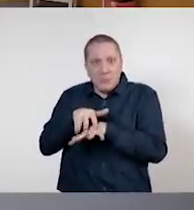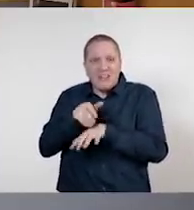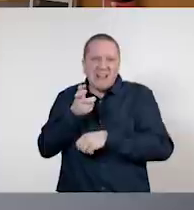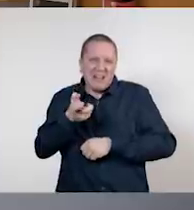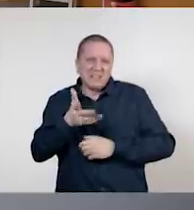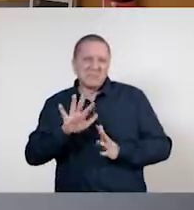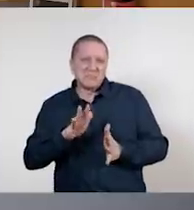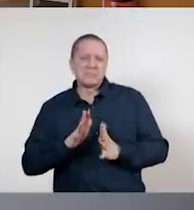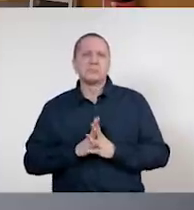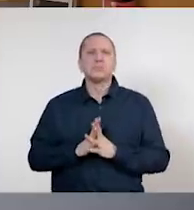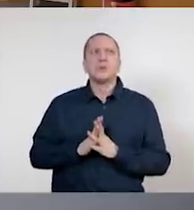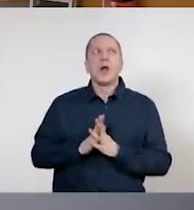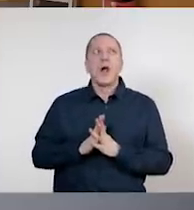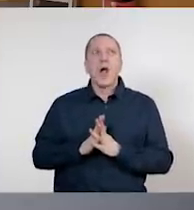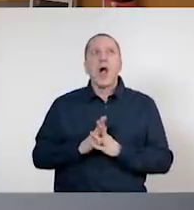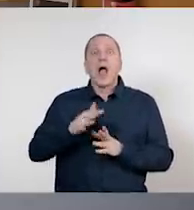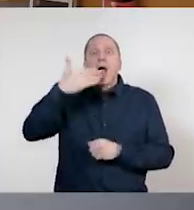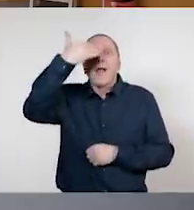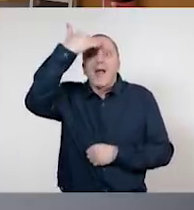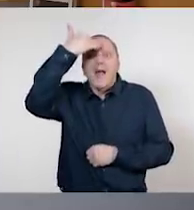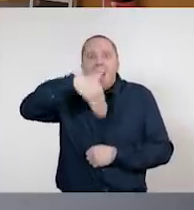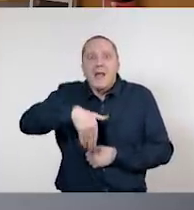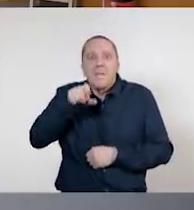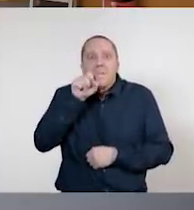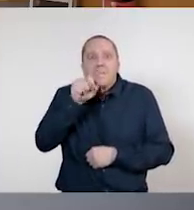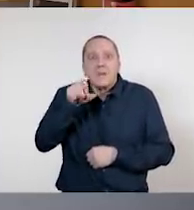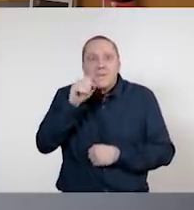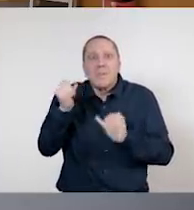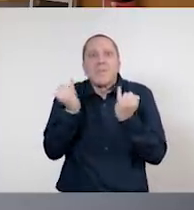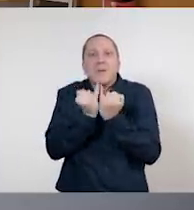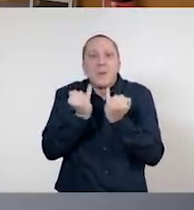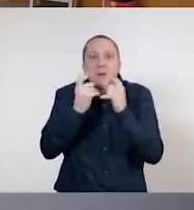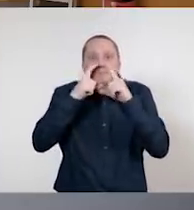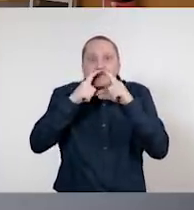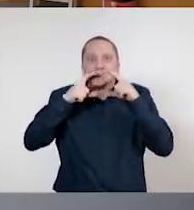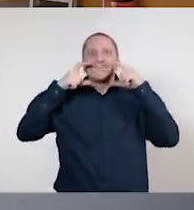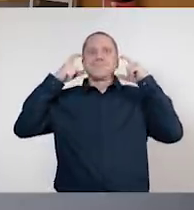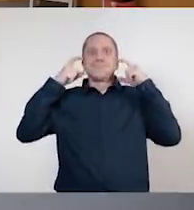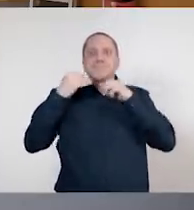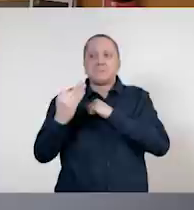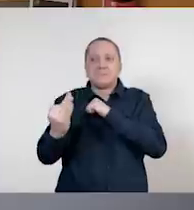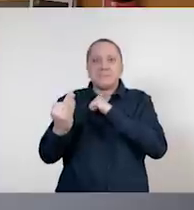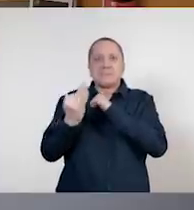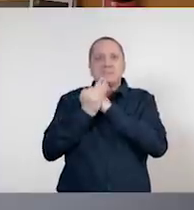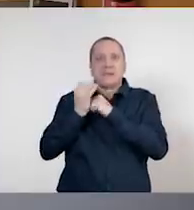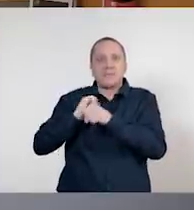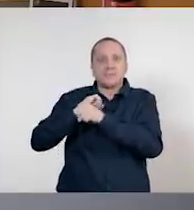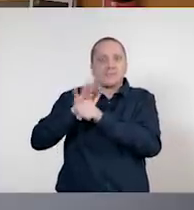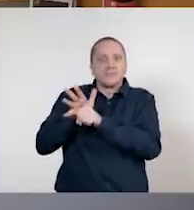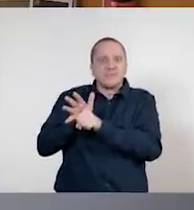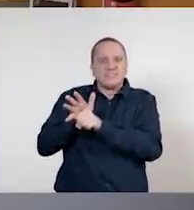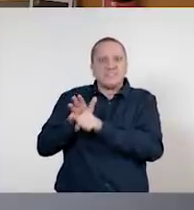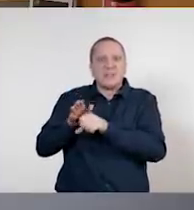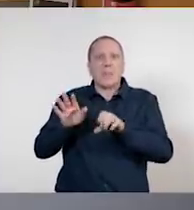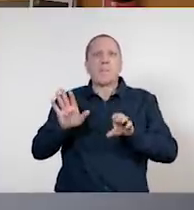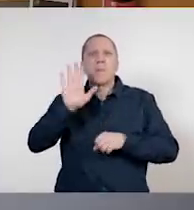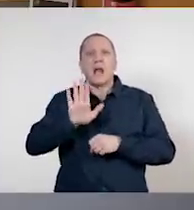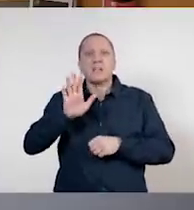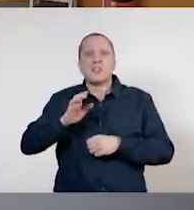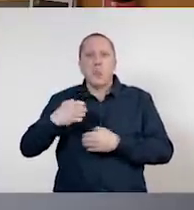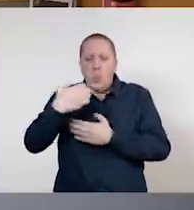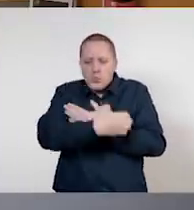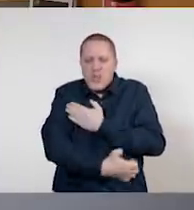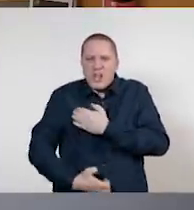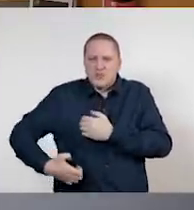así. Ya sé. Como el tapabocas que nos protege del COVID. Sí, por supuesto. Como un escudo.